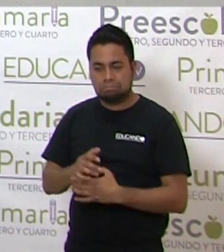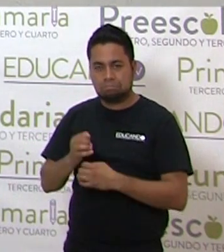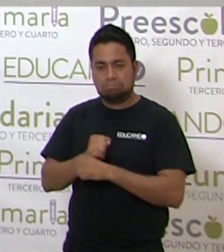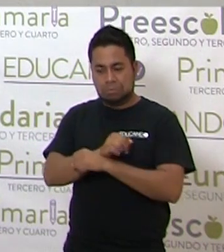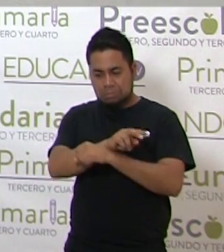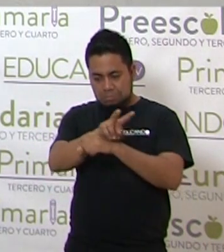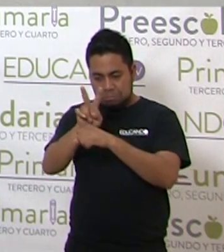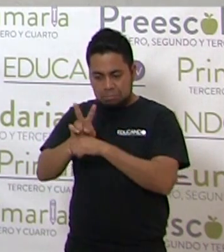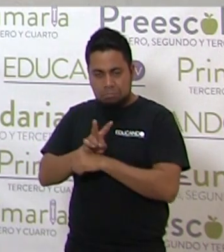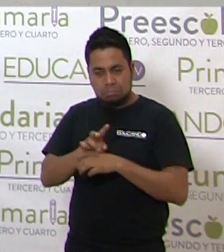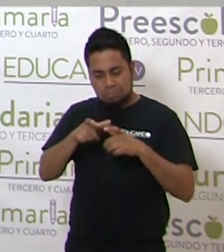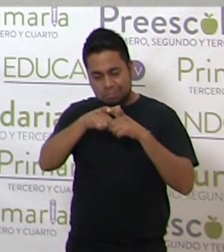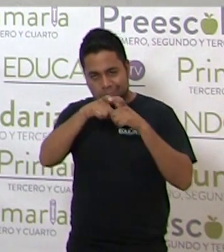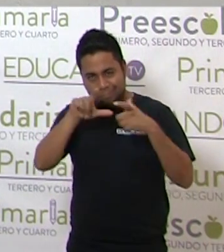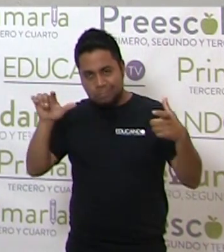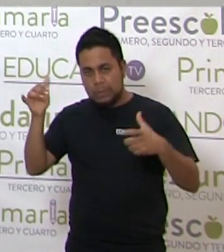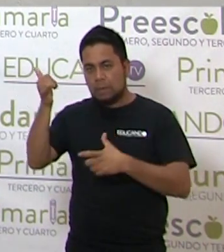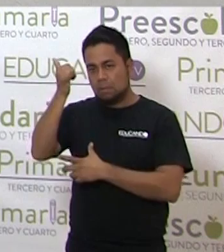vacuno,